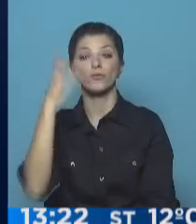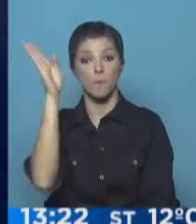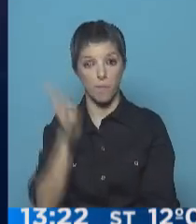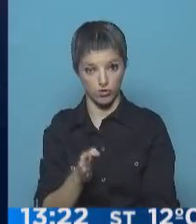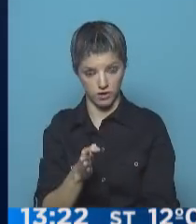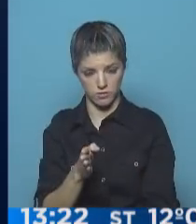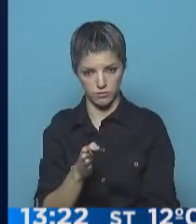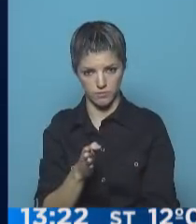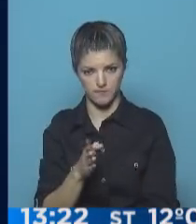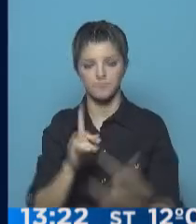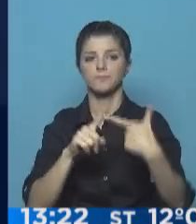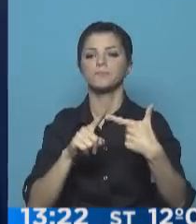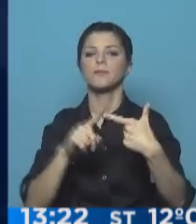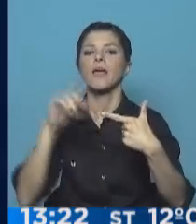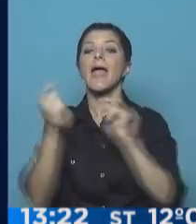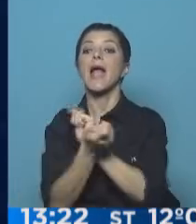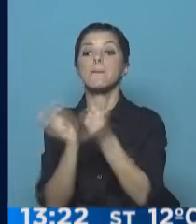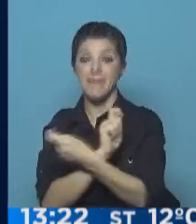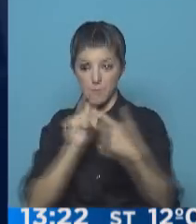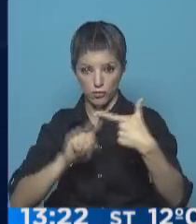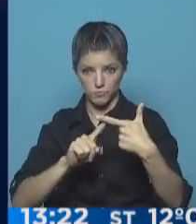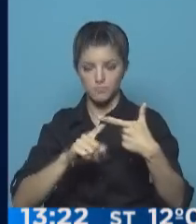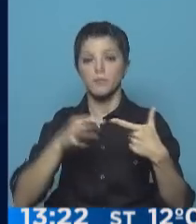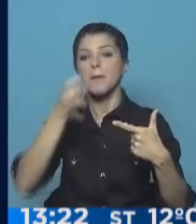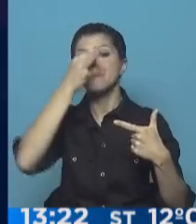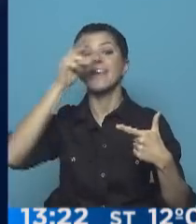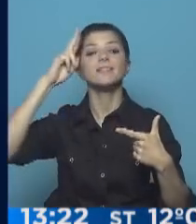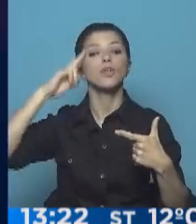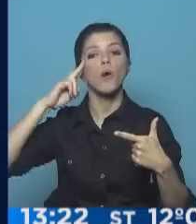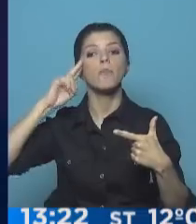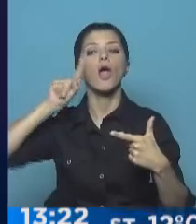40,34% de los votos, seguido por Cambiemos, que obtuvo el